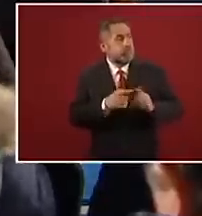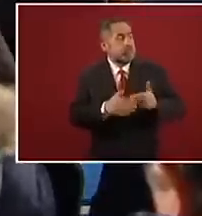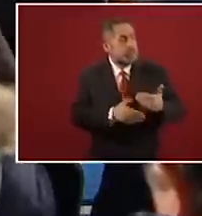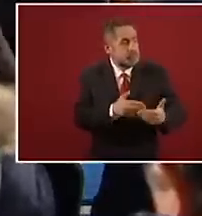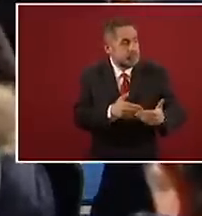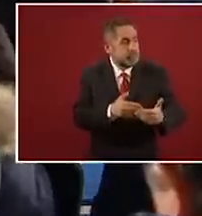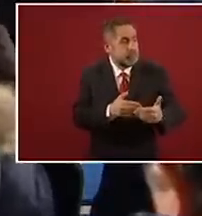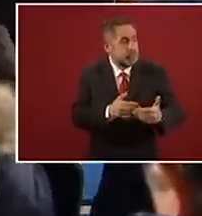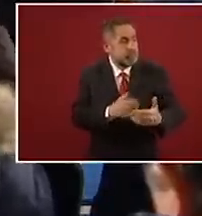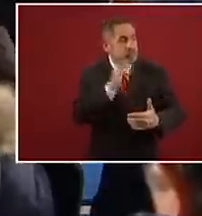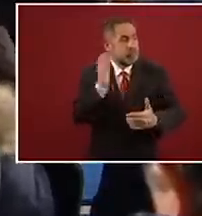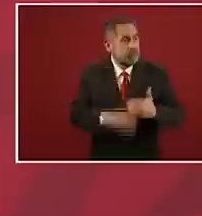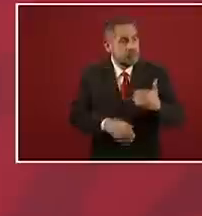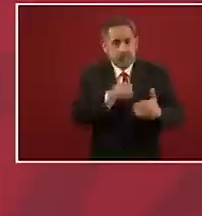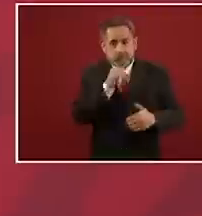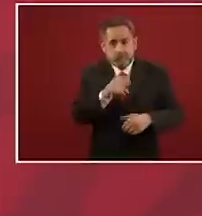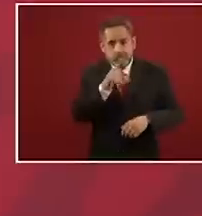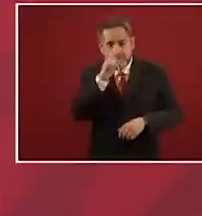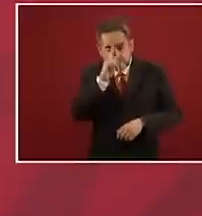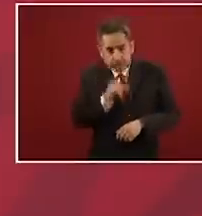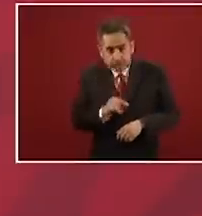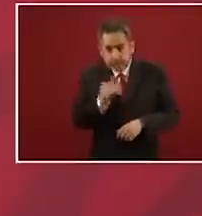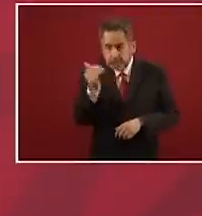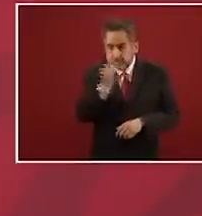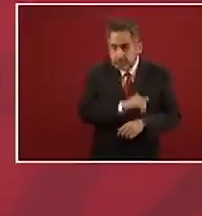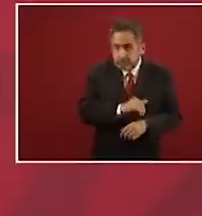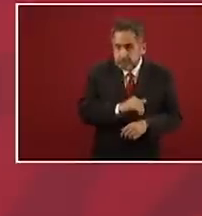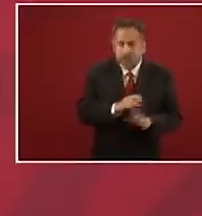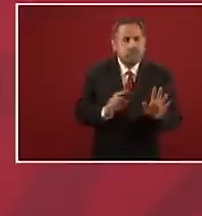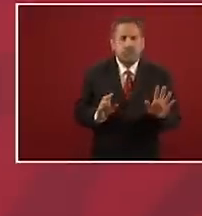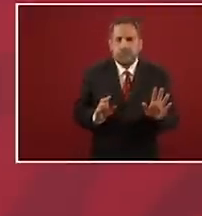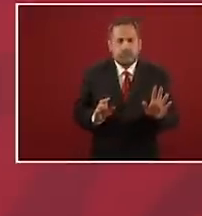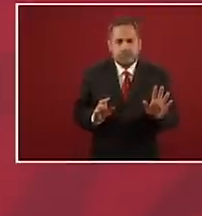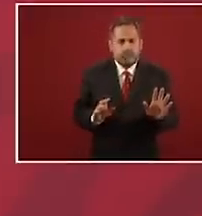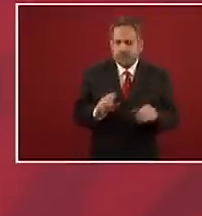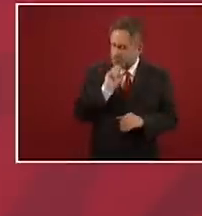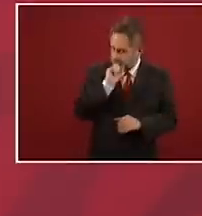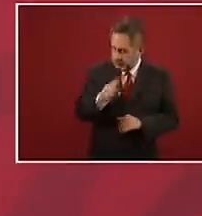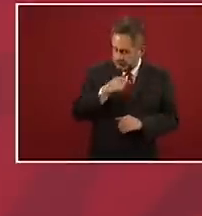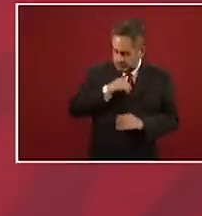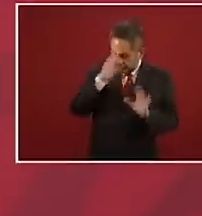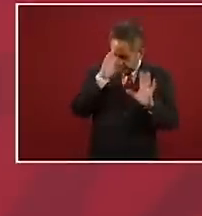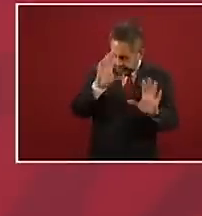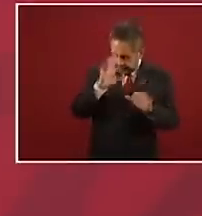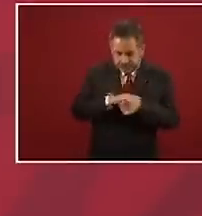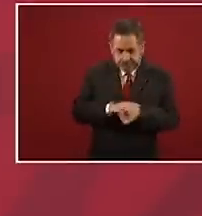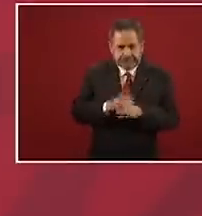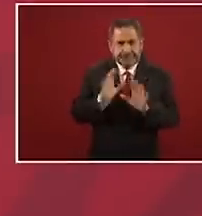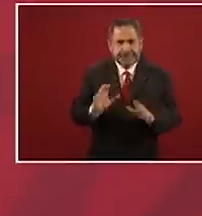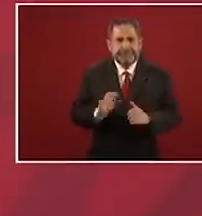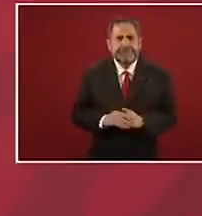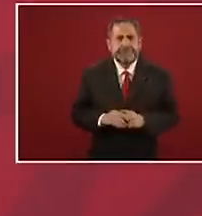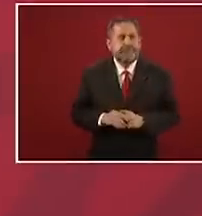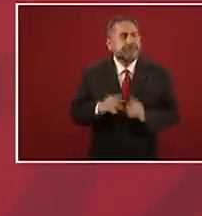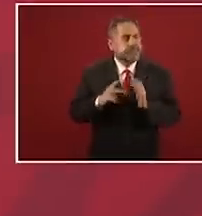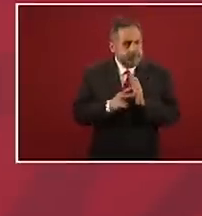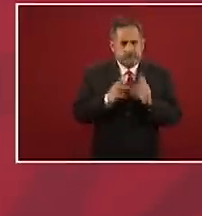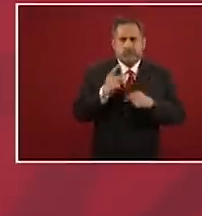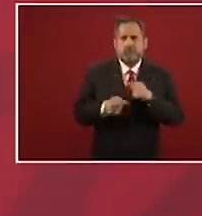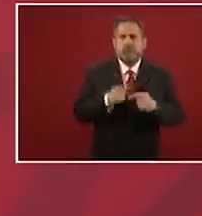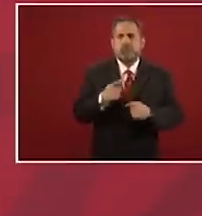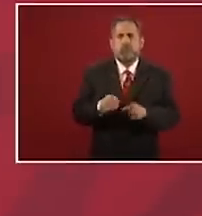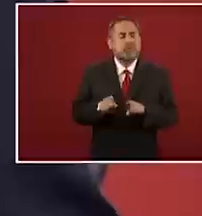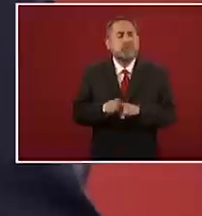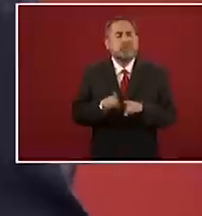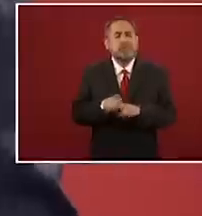vayan a terminar. Entonces, traigo esa presión. Aquí volvemos